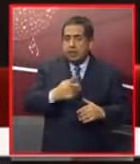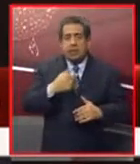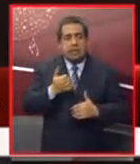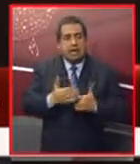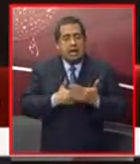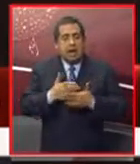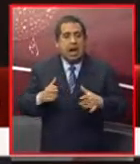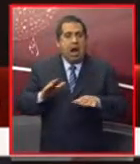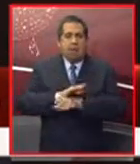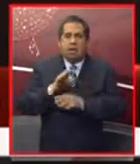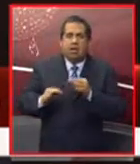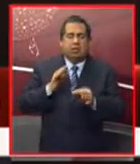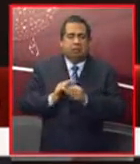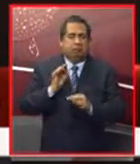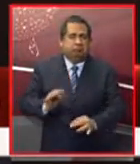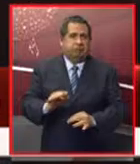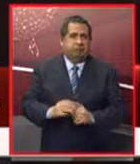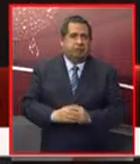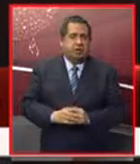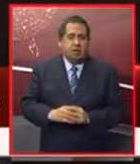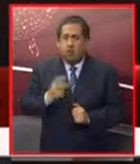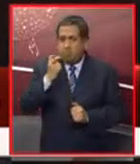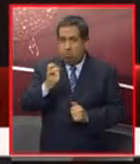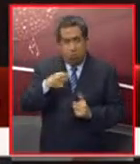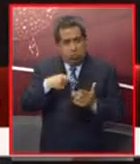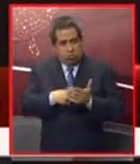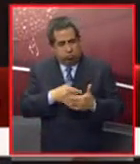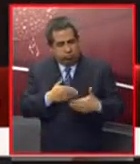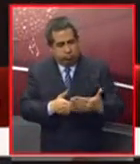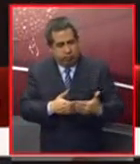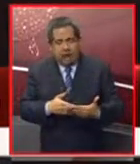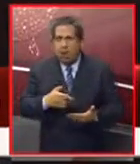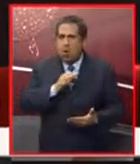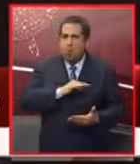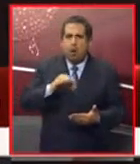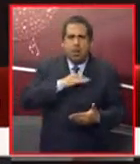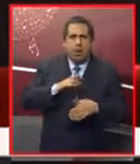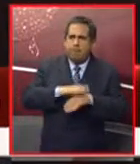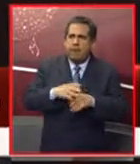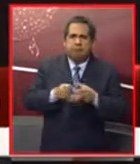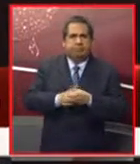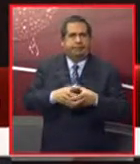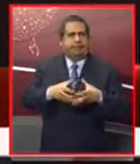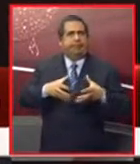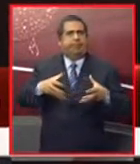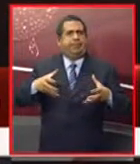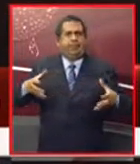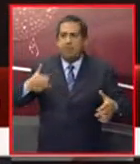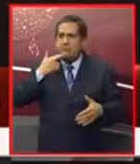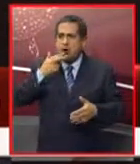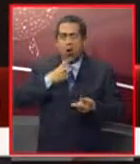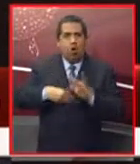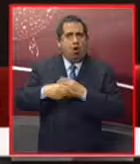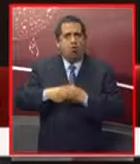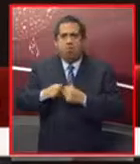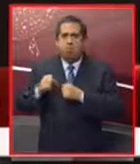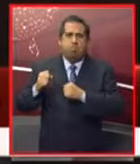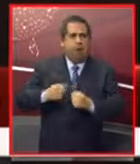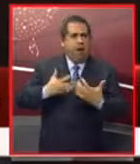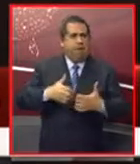procesos técnicos necesarios. Por su dinamismo tienen posibilidad de crecimiento y de llegar a convertirse en